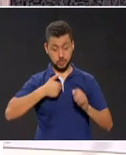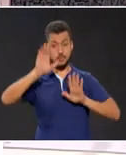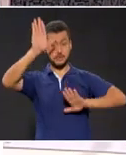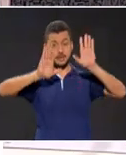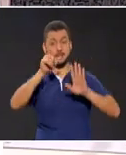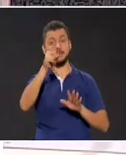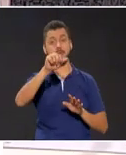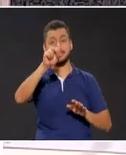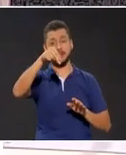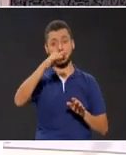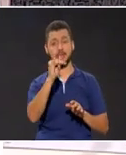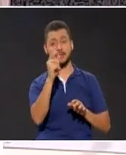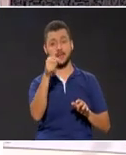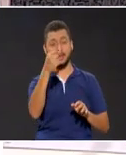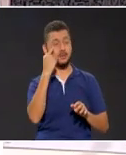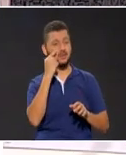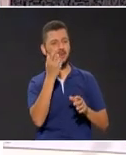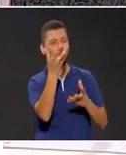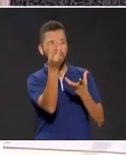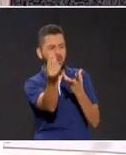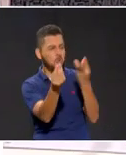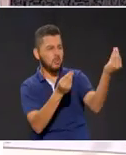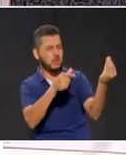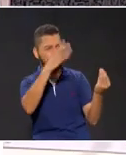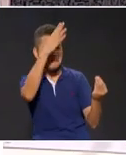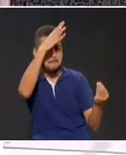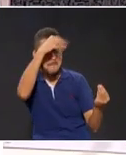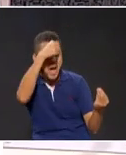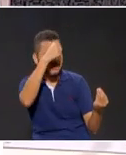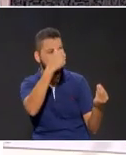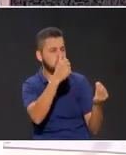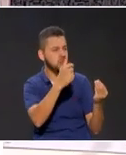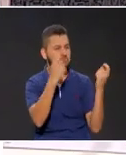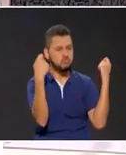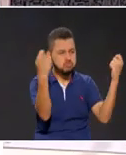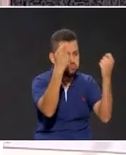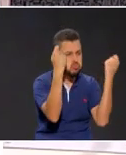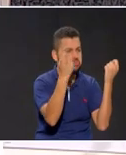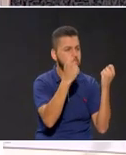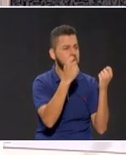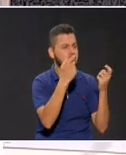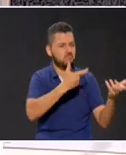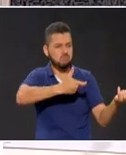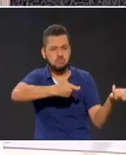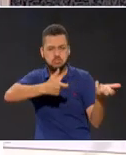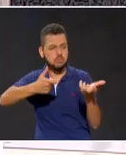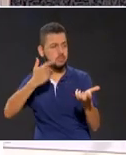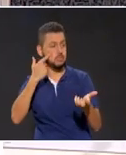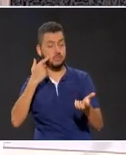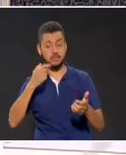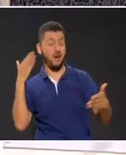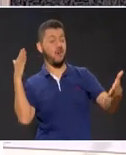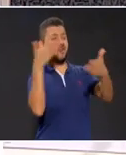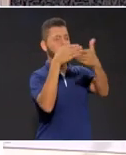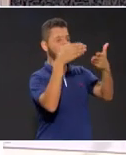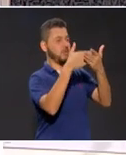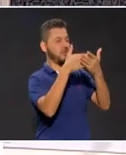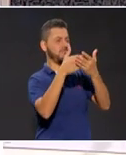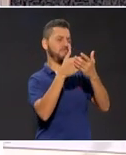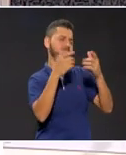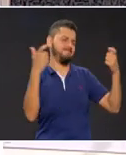delincuenciales los recursos económicos, las grandes rentas delincuenciales que tienen. Y parte de esas rentas es que utilizan